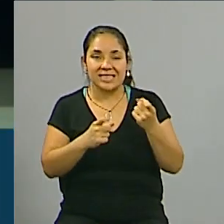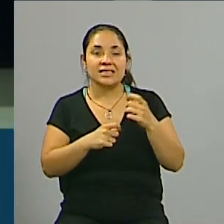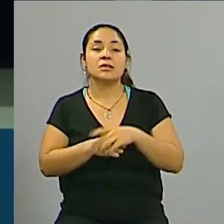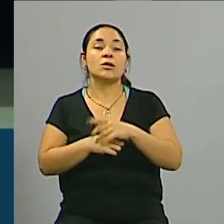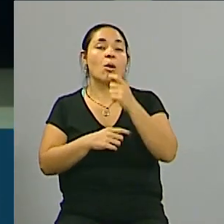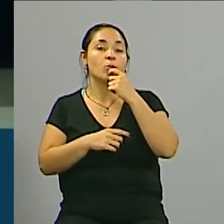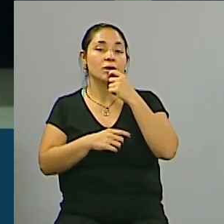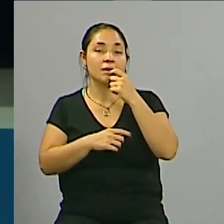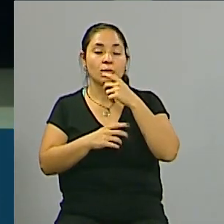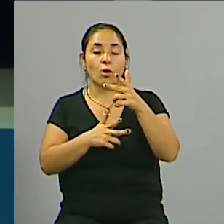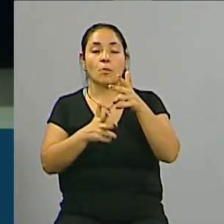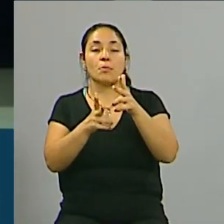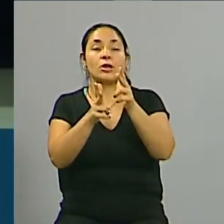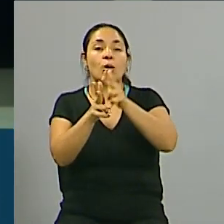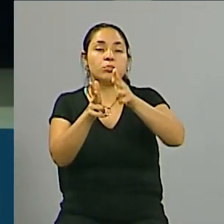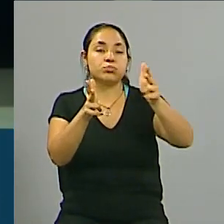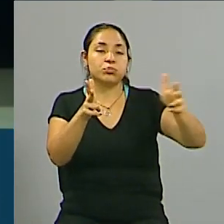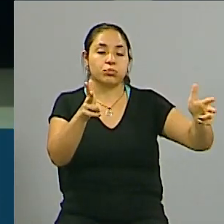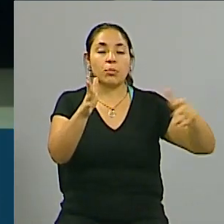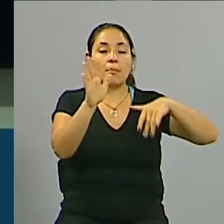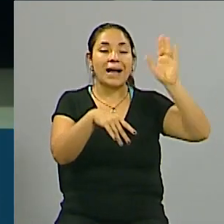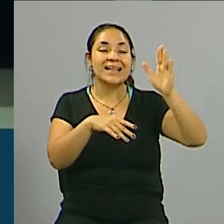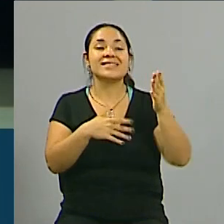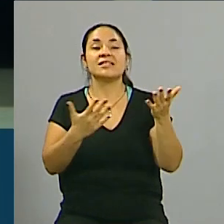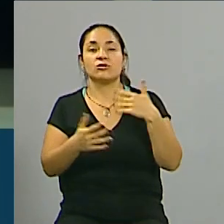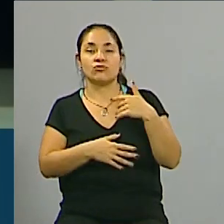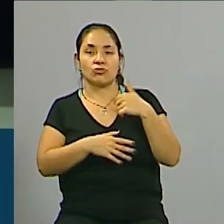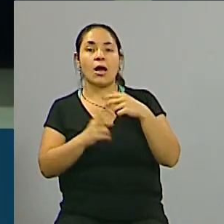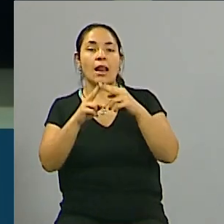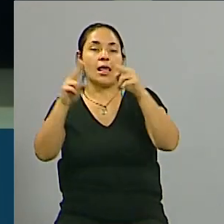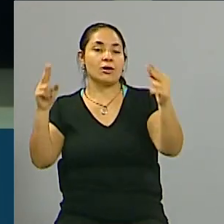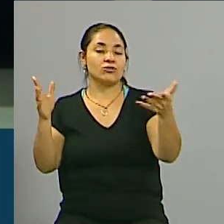mayor cantidad de unidades. En eso yo también soy nexo para